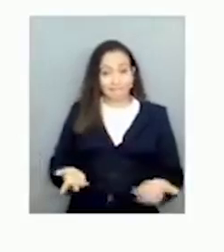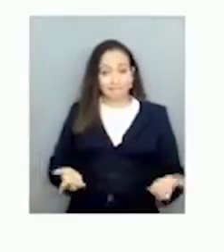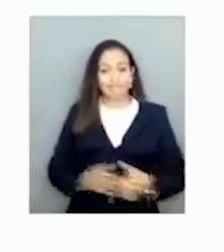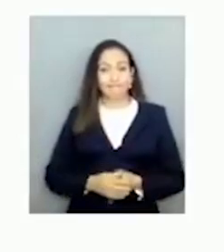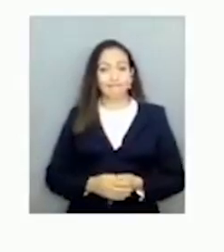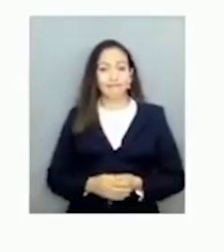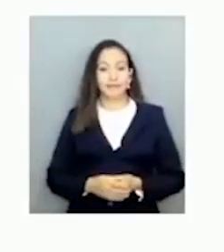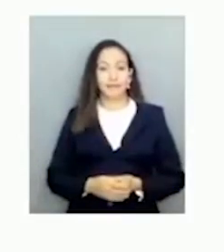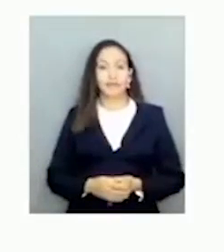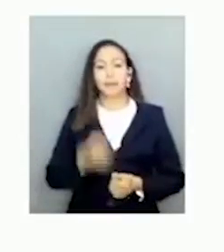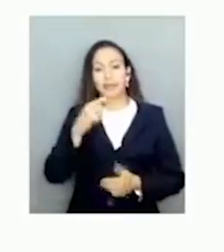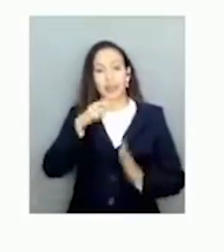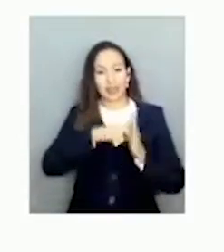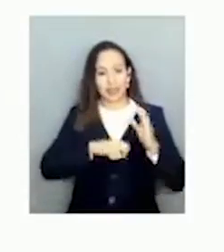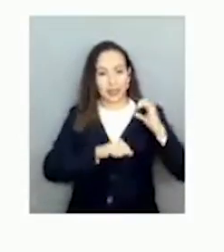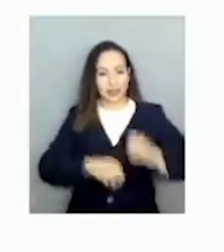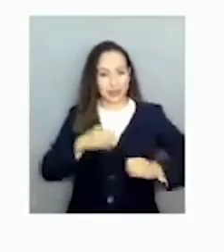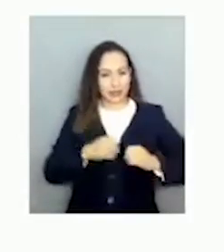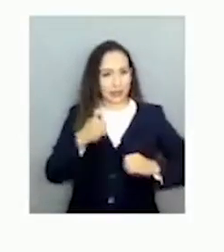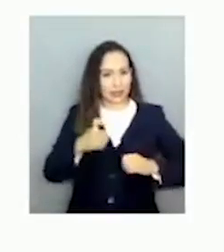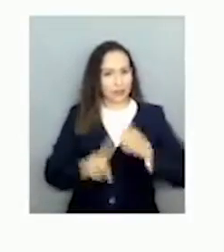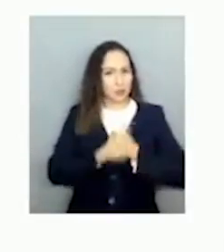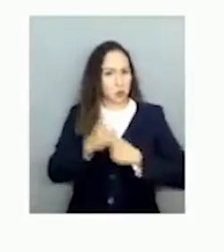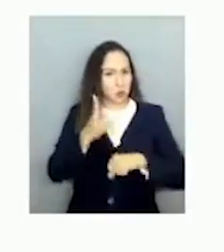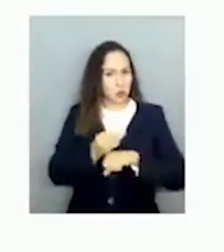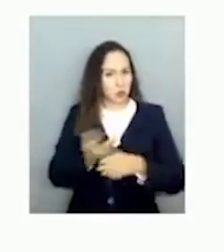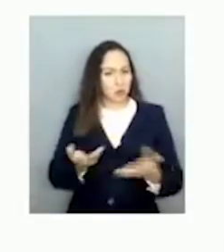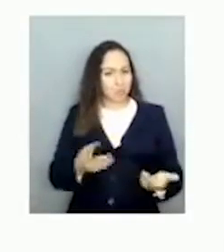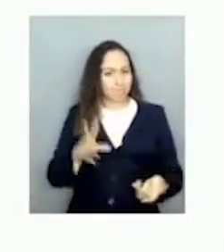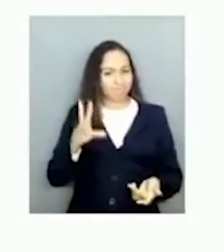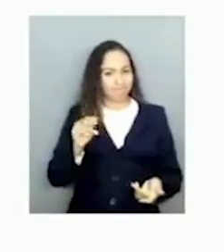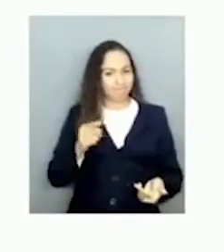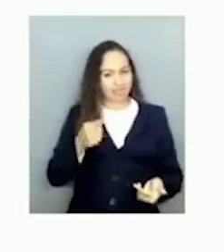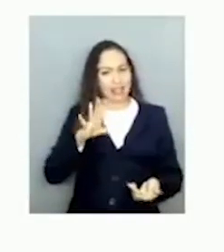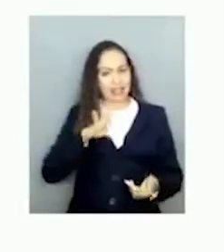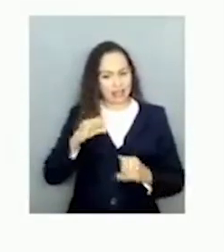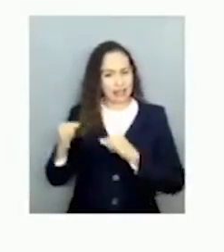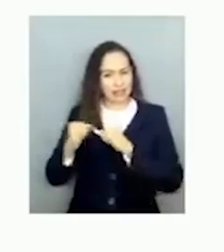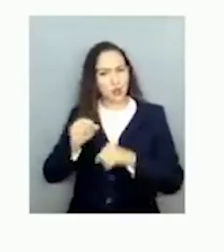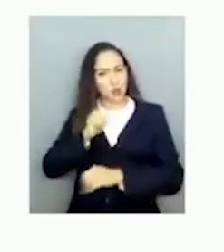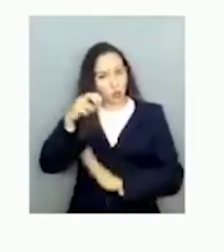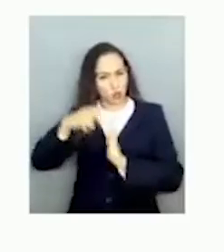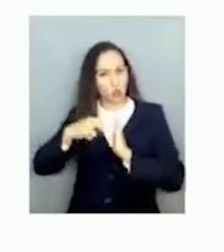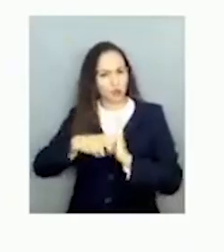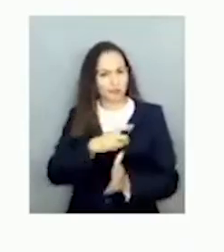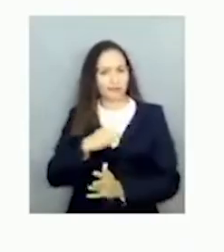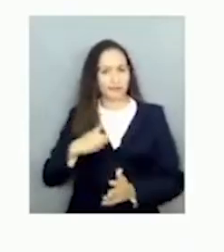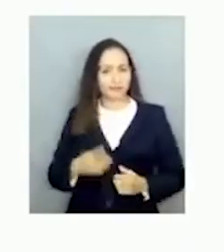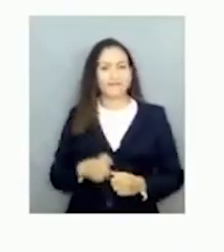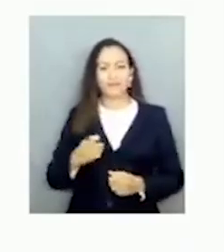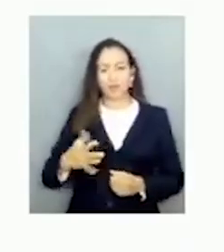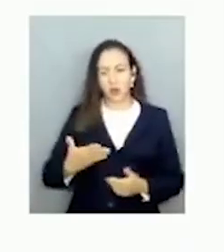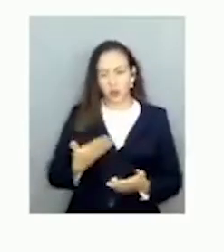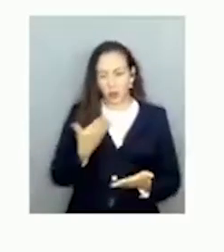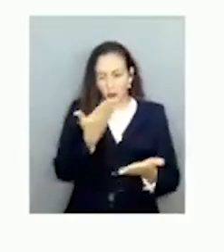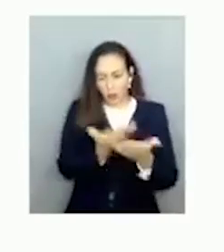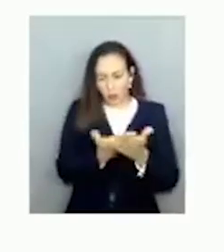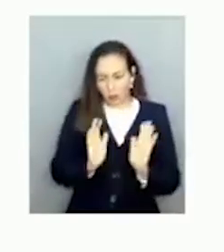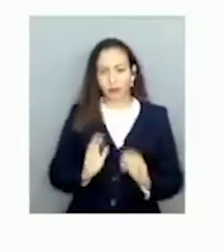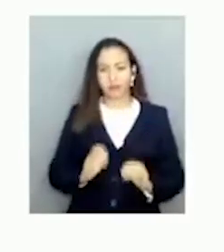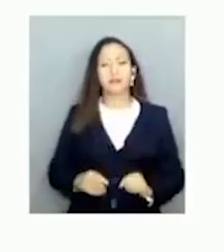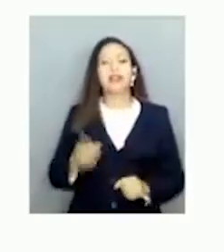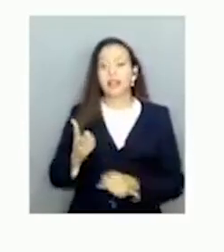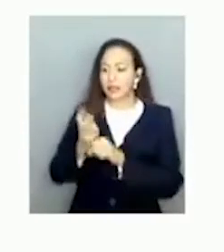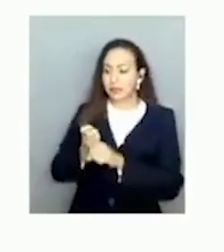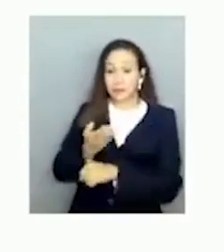la reforma no aborda el problema de raíz. Por eso quiero aprovechar esta oportunidad para invitar tanto al presidente